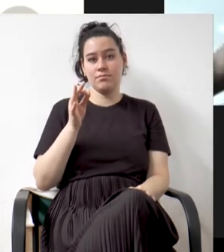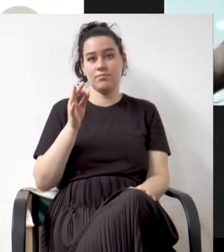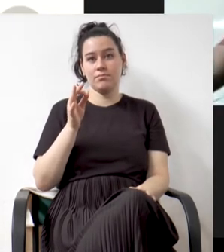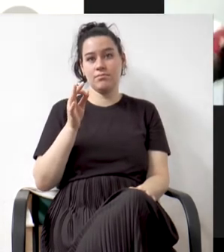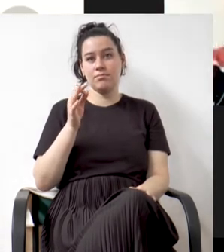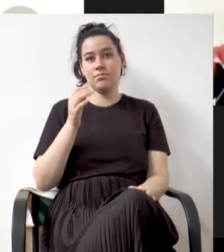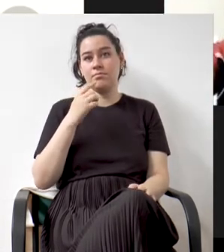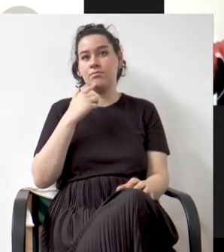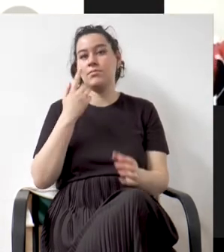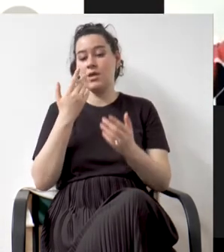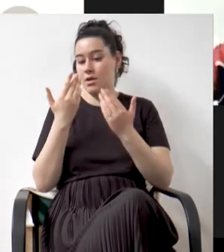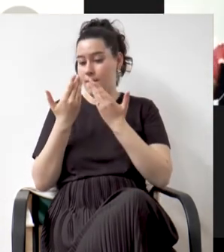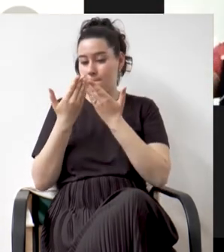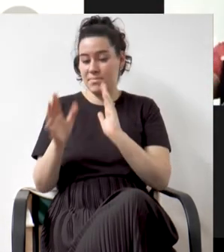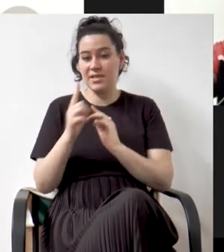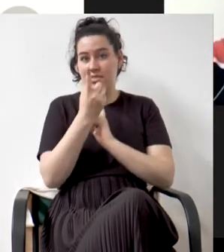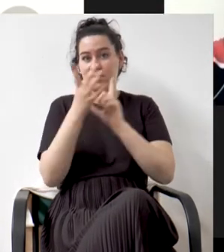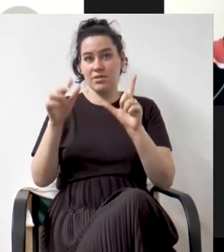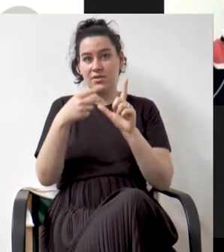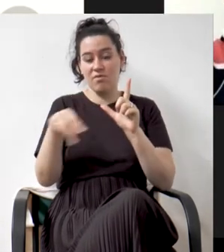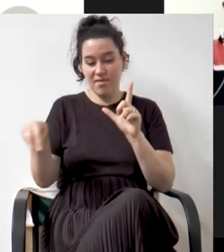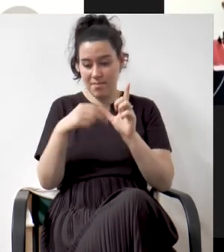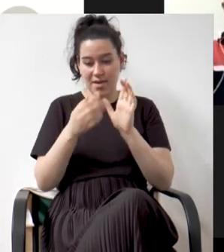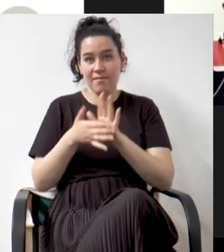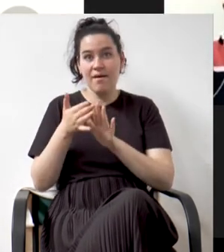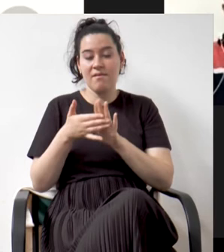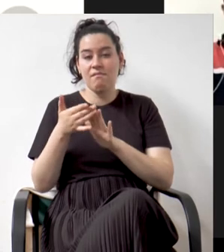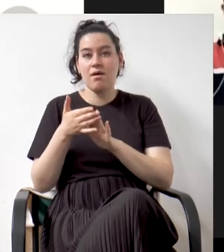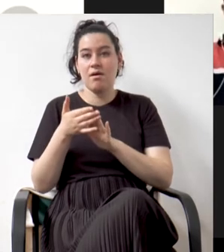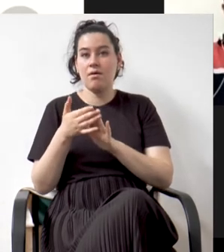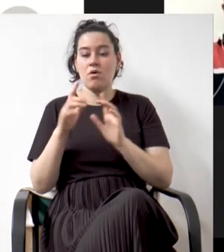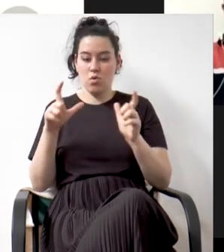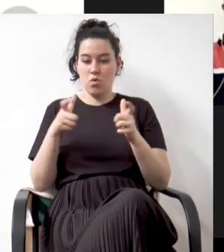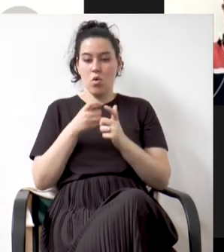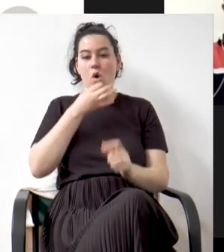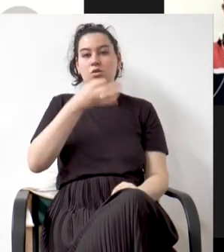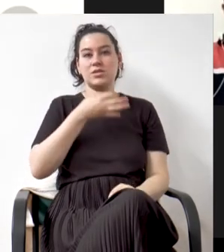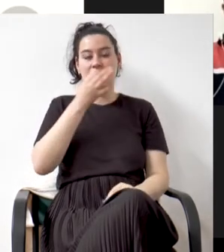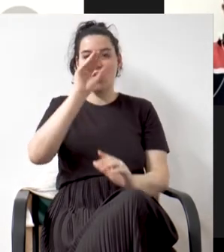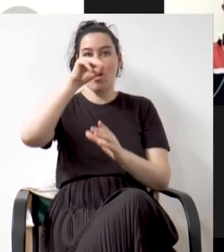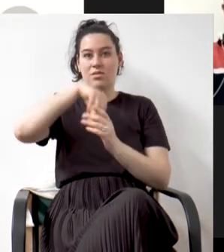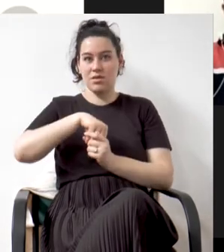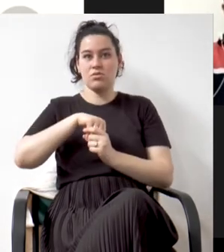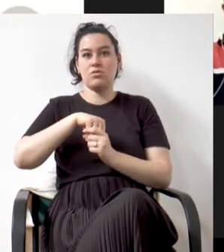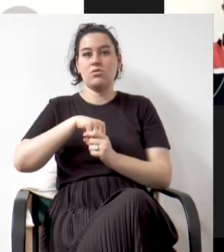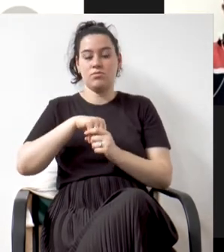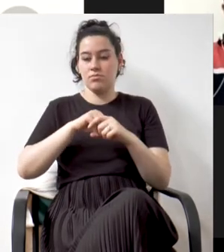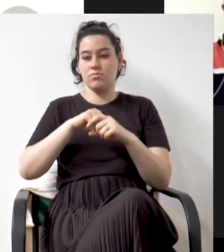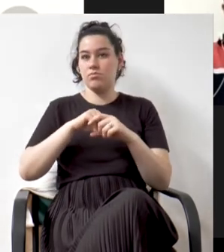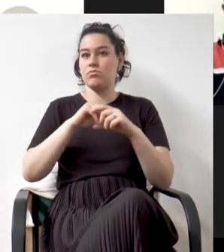y recién a partir del 17 de noviembre vamos a tener un consejo y un claustro integrado por todos los